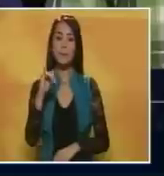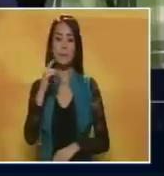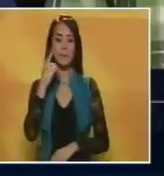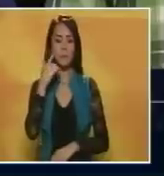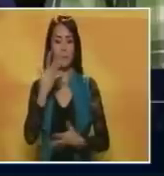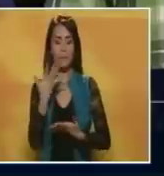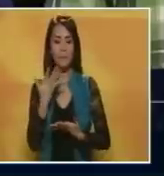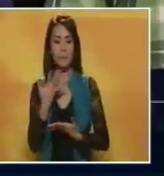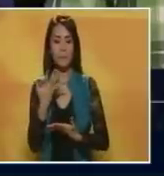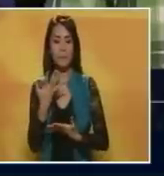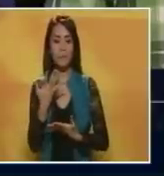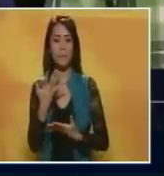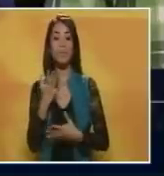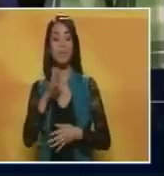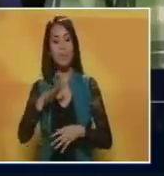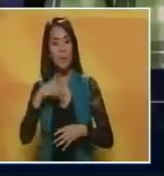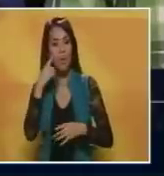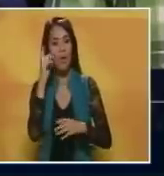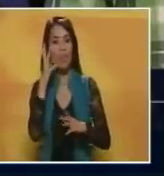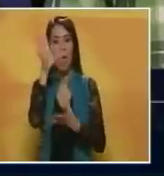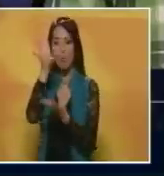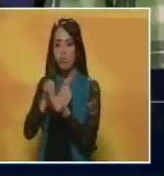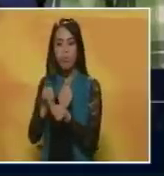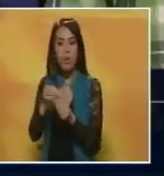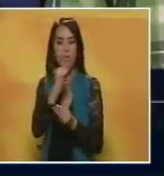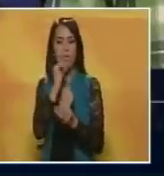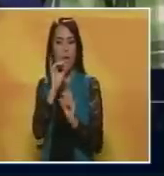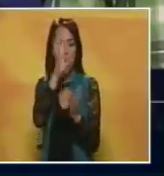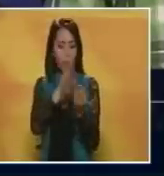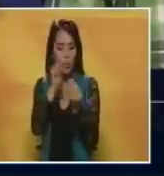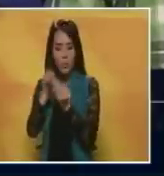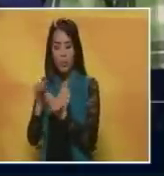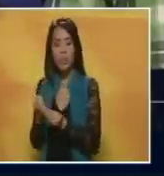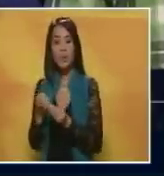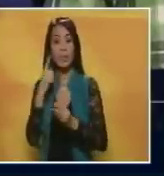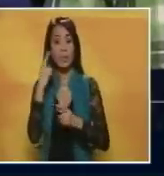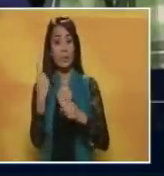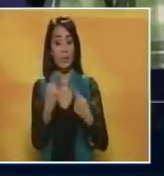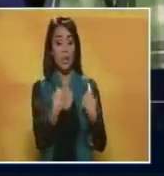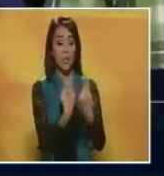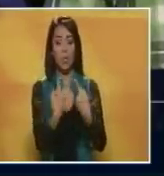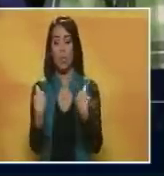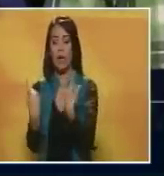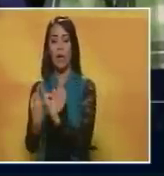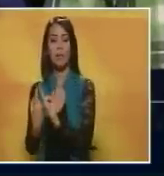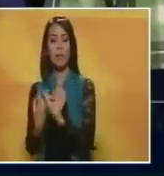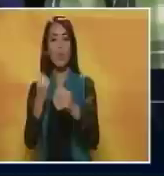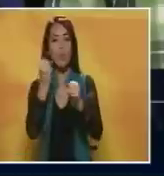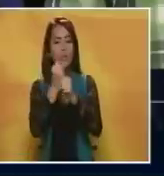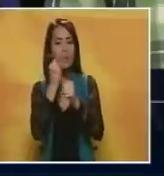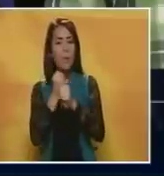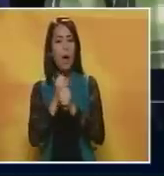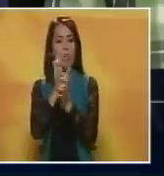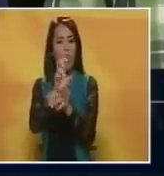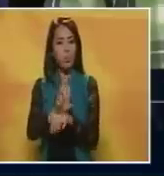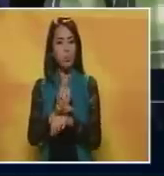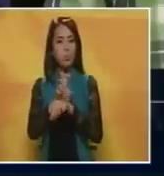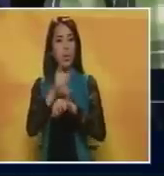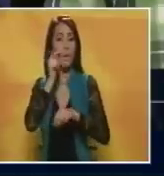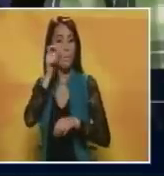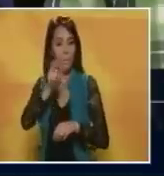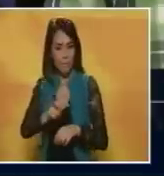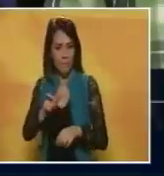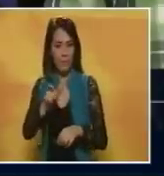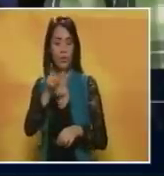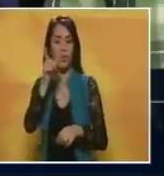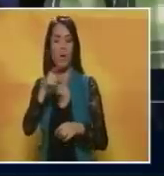situacional que pueda recabar la información de cada uno de los sectores donde tengo operando los bachaqueros y que la dirección